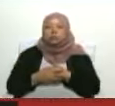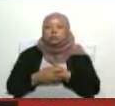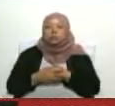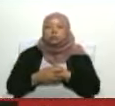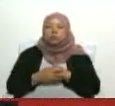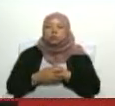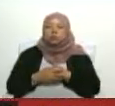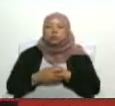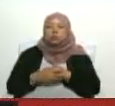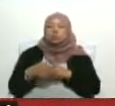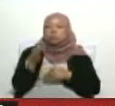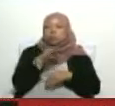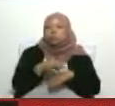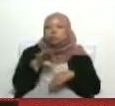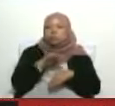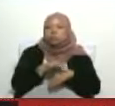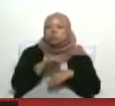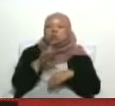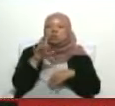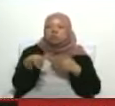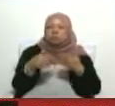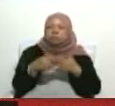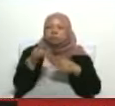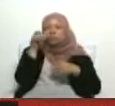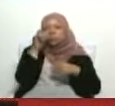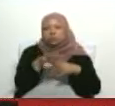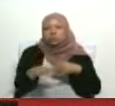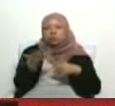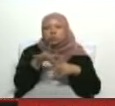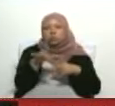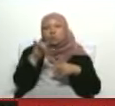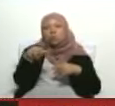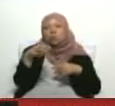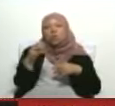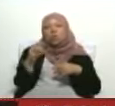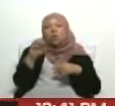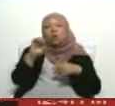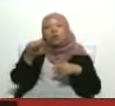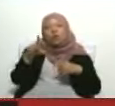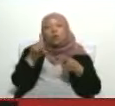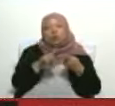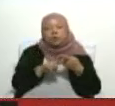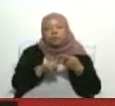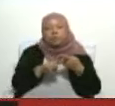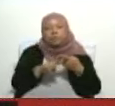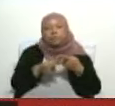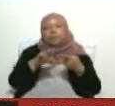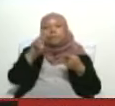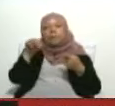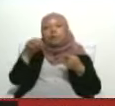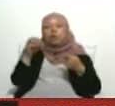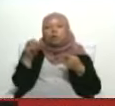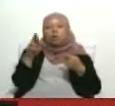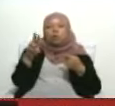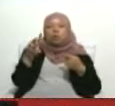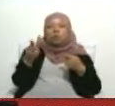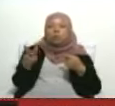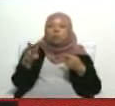Tamara Zulay Suhu, Wender Enrique Villalobos, Norbey